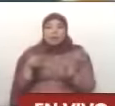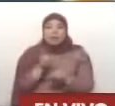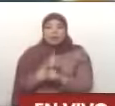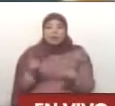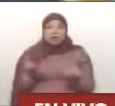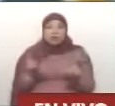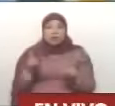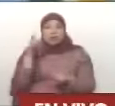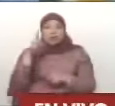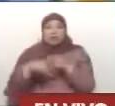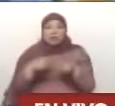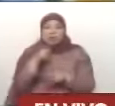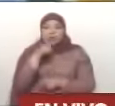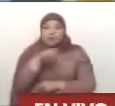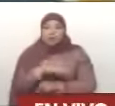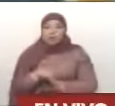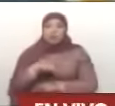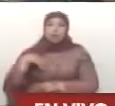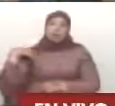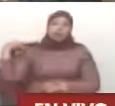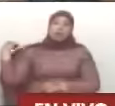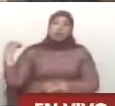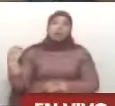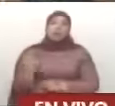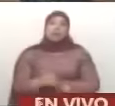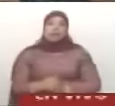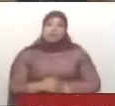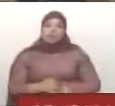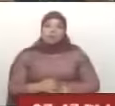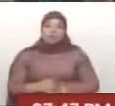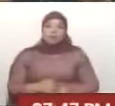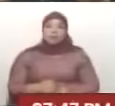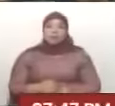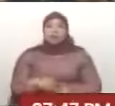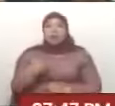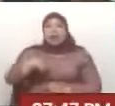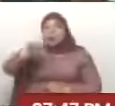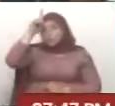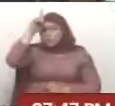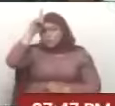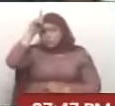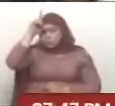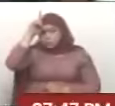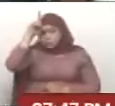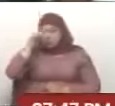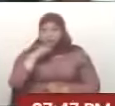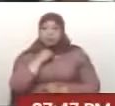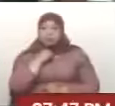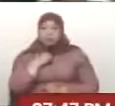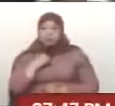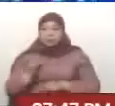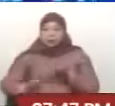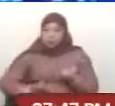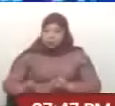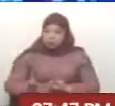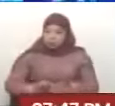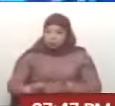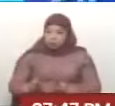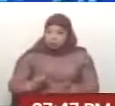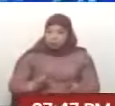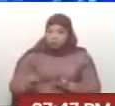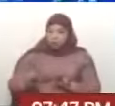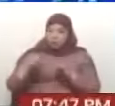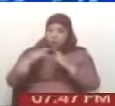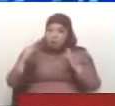Ucrania del Papa Francisco. Pero el Papa lo dice en un momento donde unos generales alemanes estaban preparando un ataque a un puente en